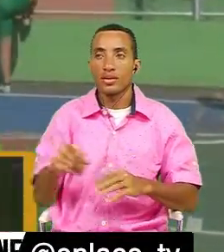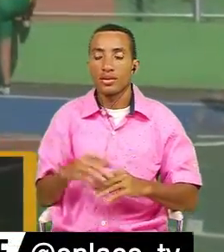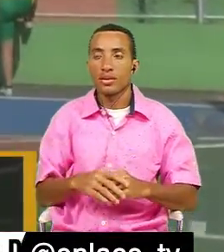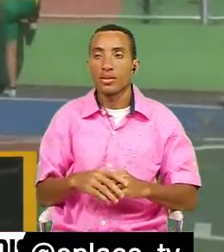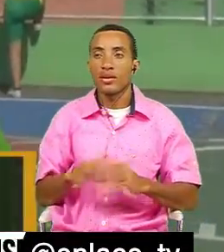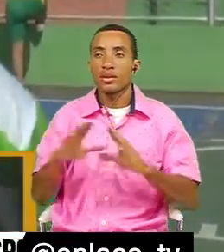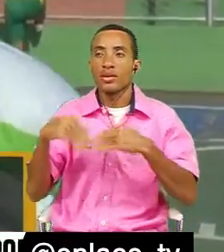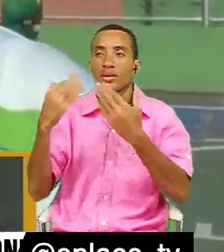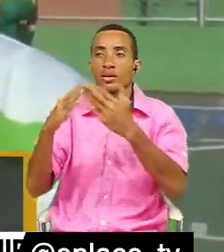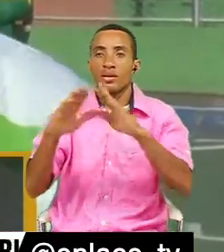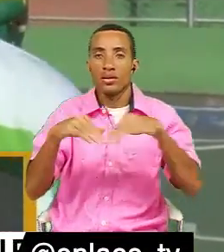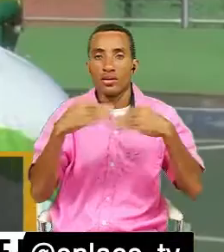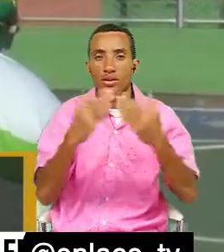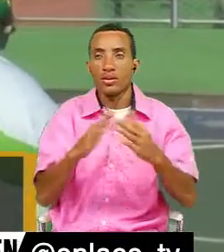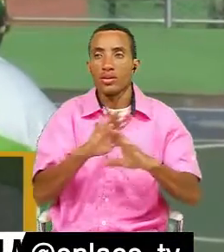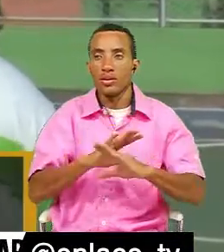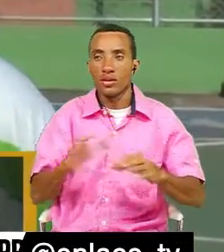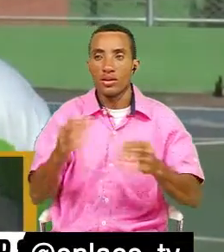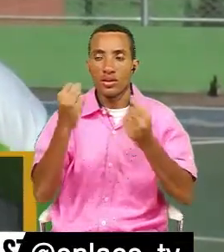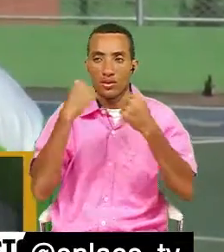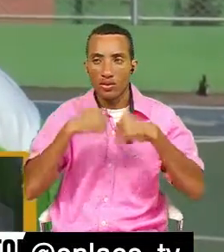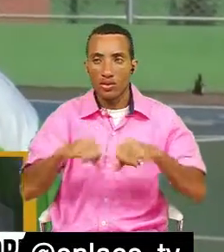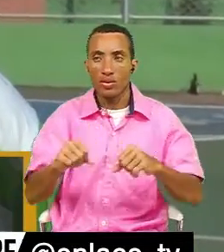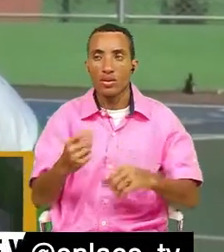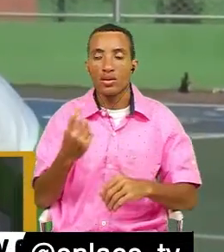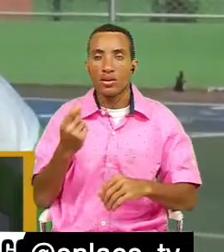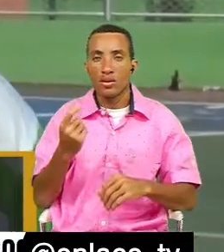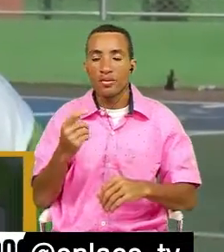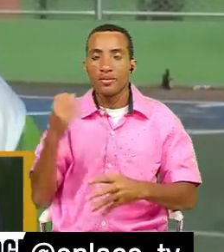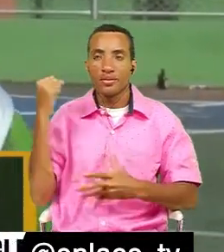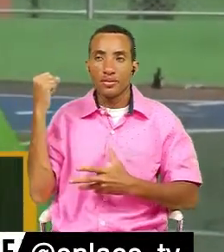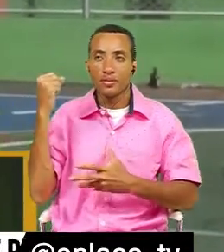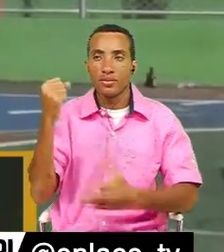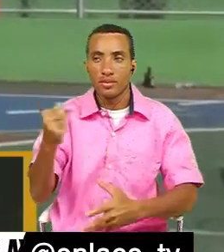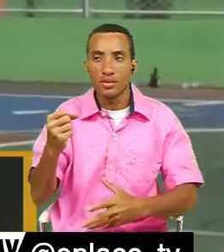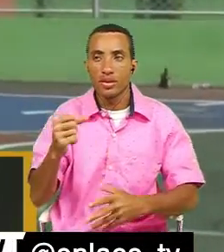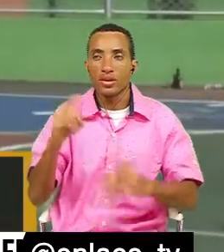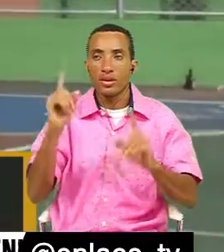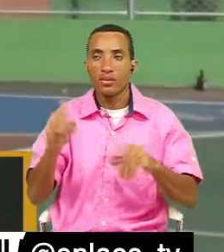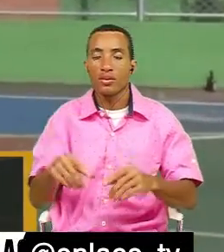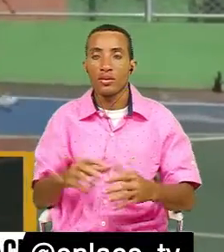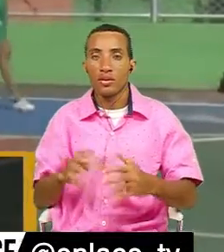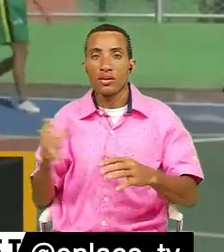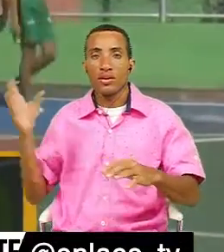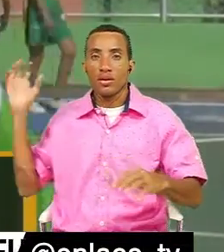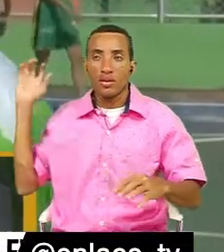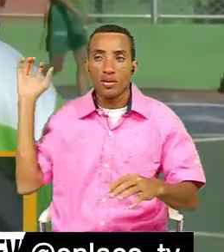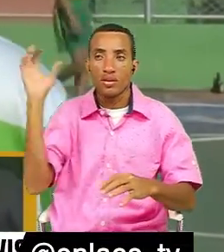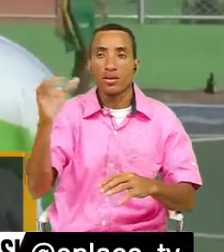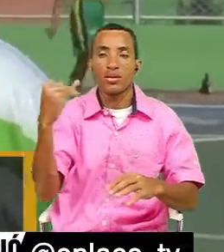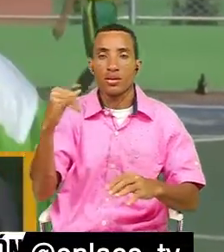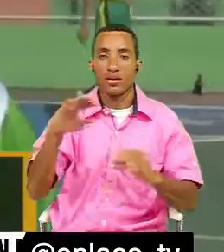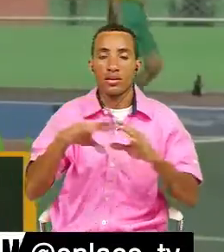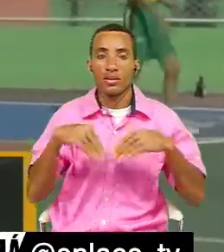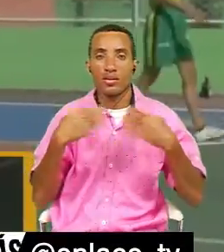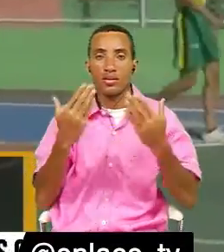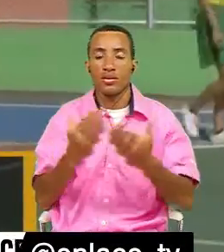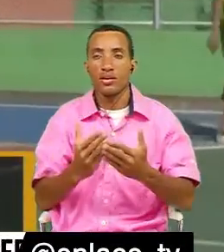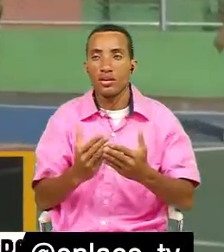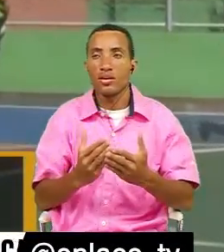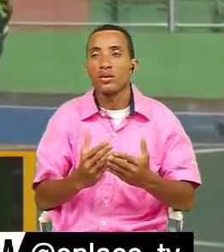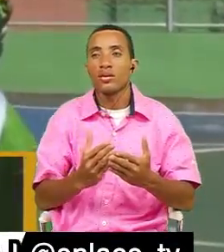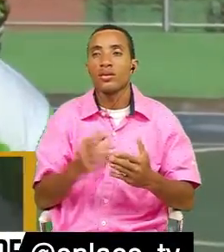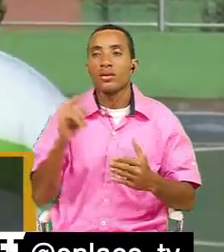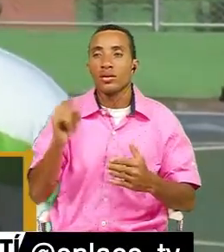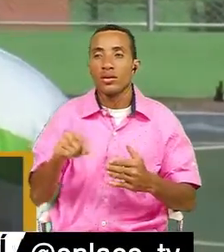colegios que ya mantienen un sacrificio económico que los rectores invierten en el deporte. Ya el balonmano tiene una identidad creada en los colegios a nivel intercolegiado, a